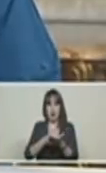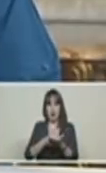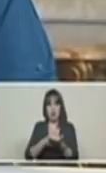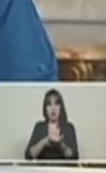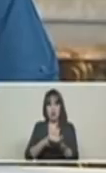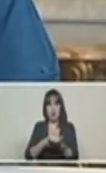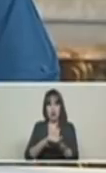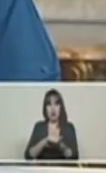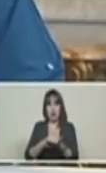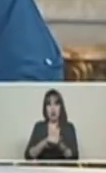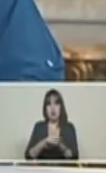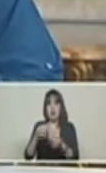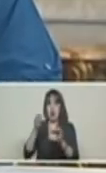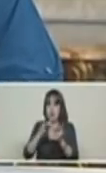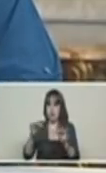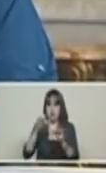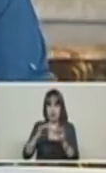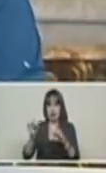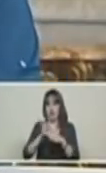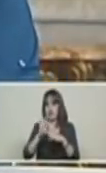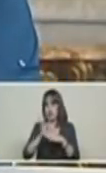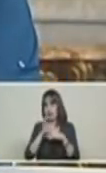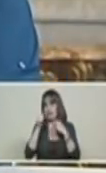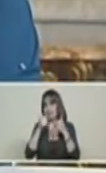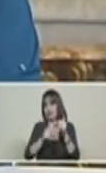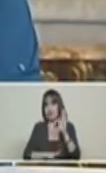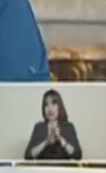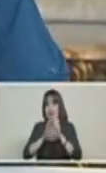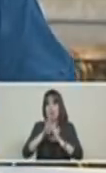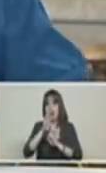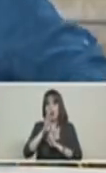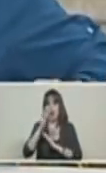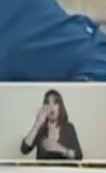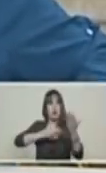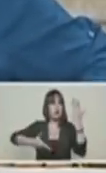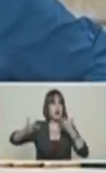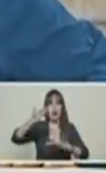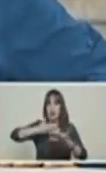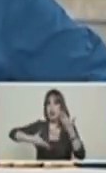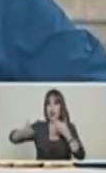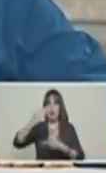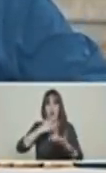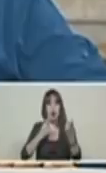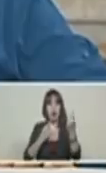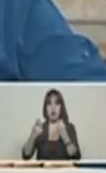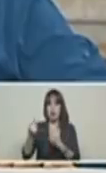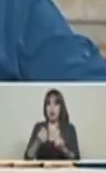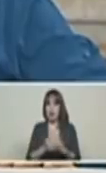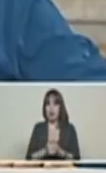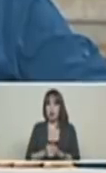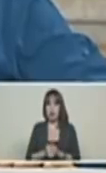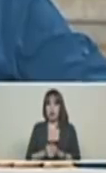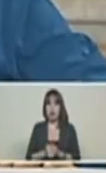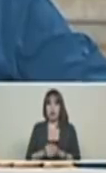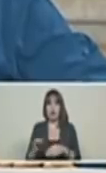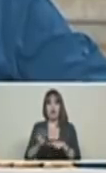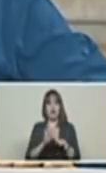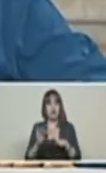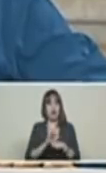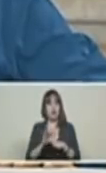Si funciona el Petro como va a funcionar, como nueva moneda de intercambio, unidad de cuenta y de